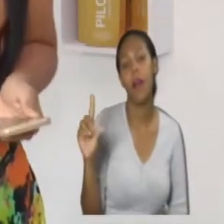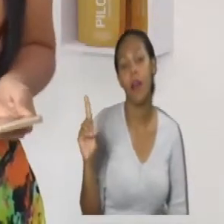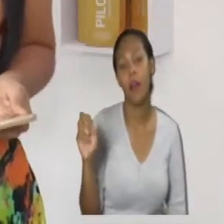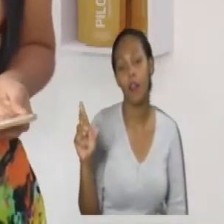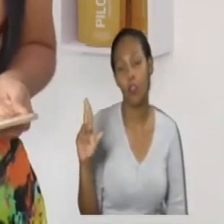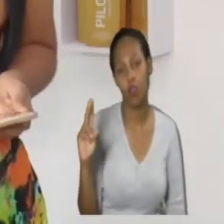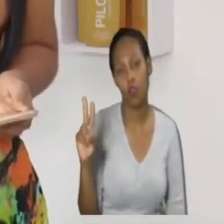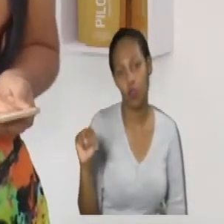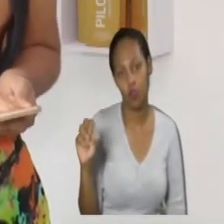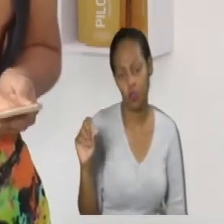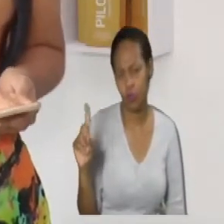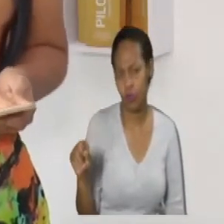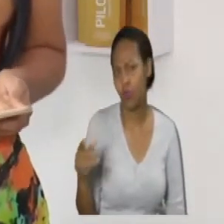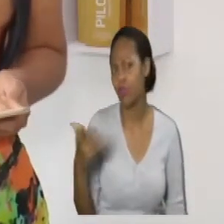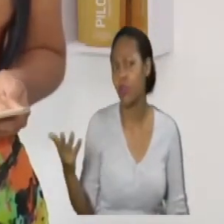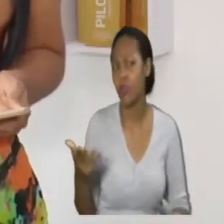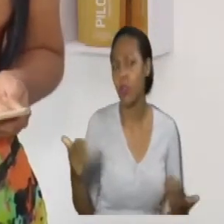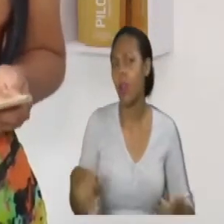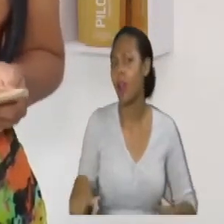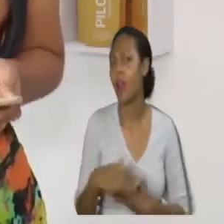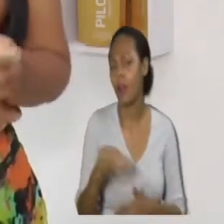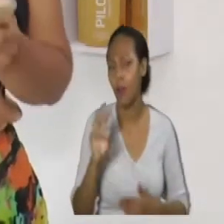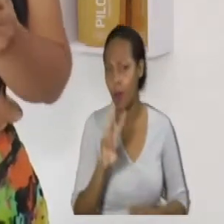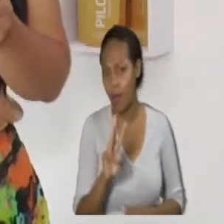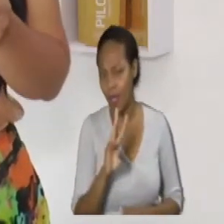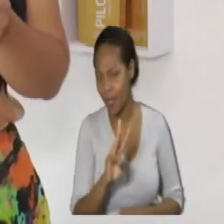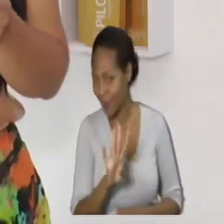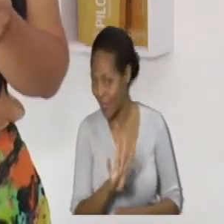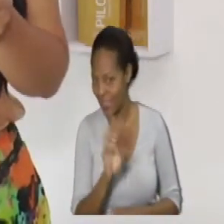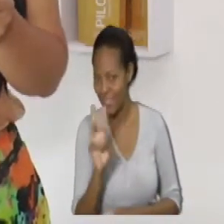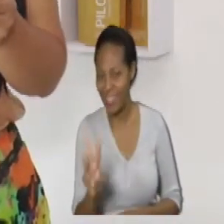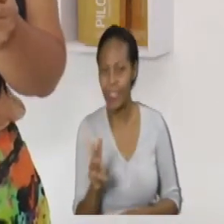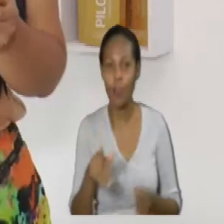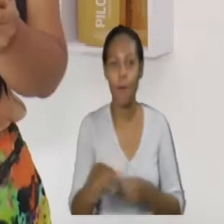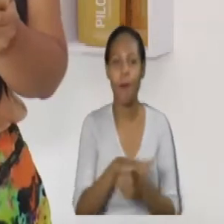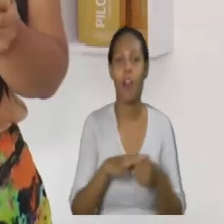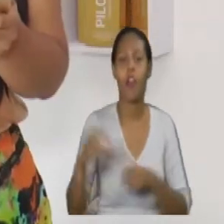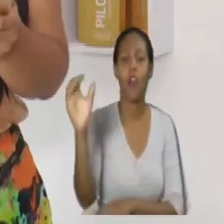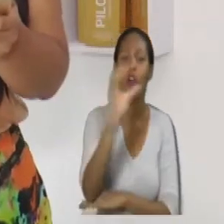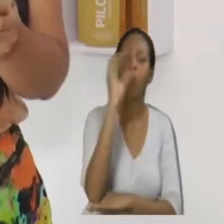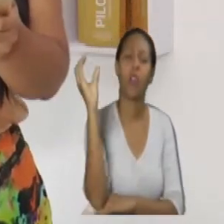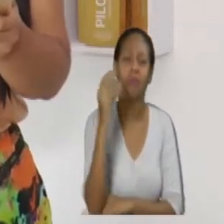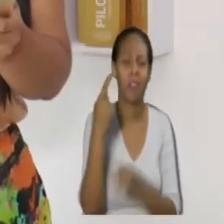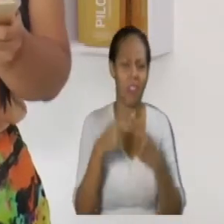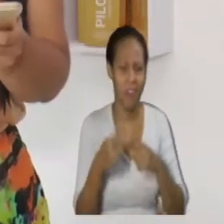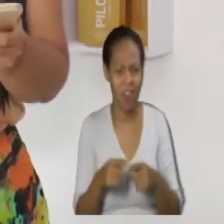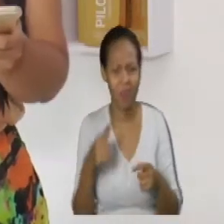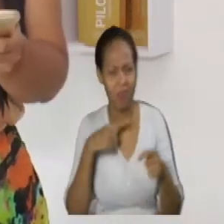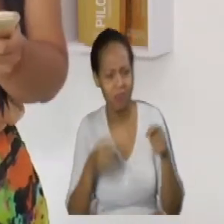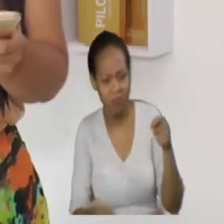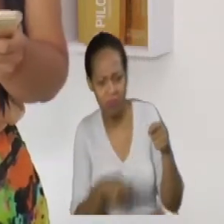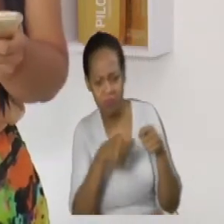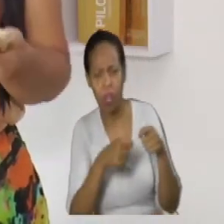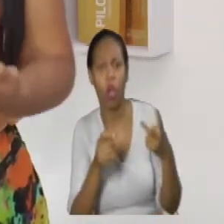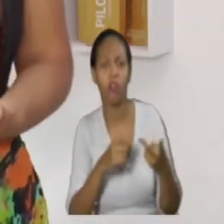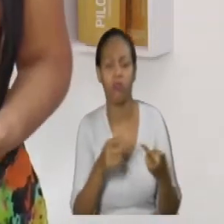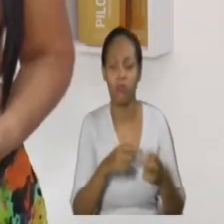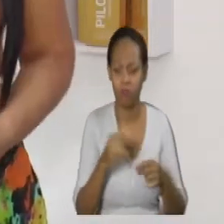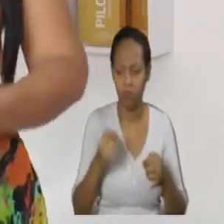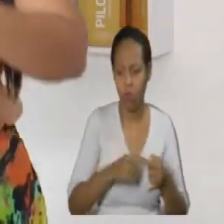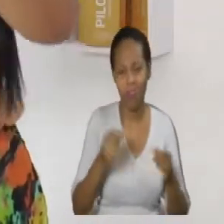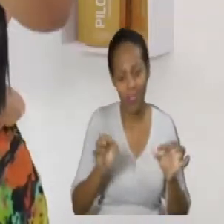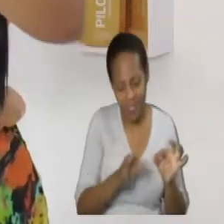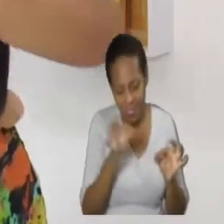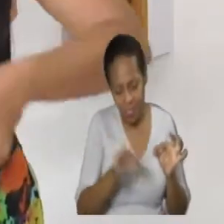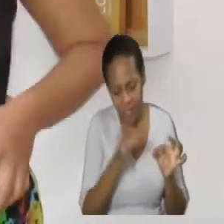número 4906 del Barrio Colombia. Allí podemos encontrar cierres, hilos, botones, pinturas para manualidades.